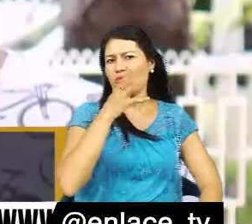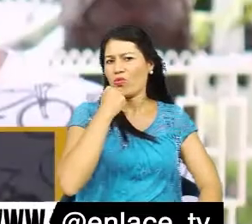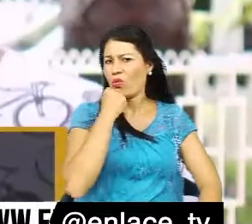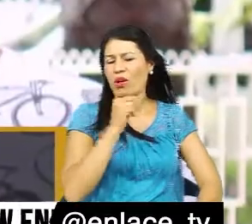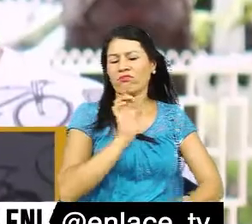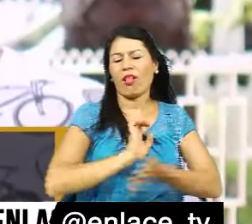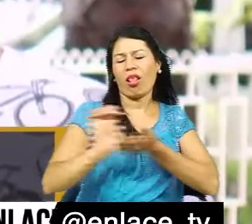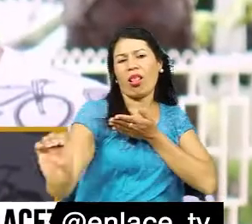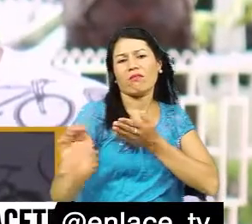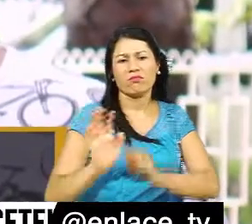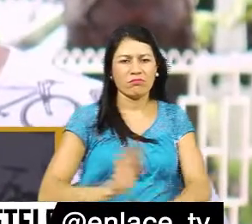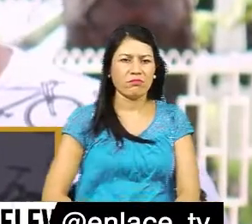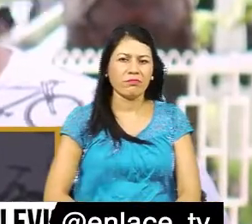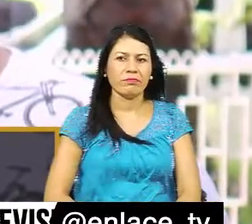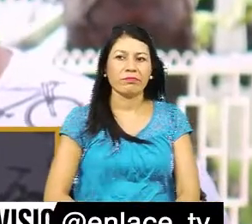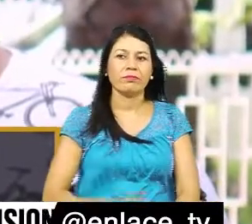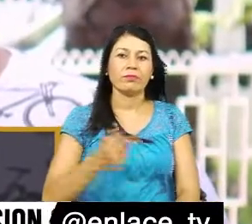Pues cuando yo lo llegué con los bomberos,